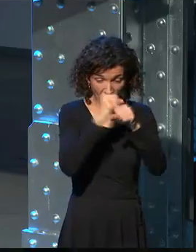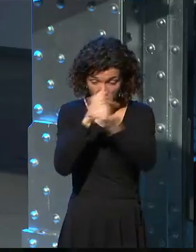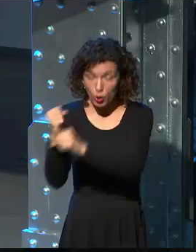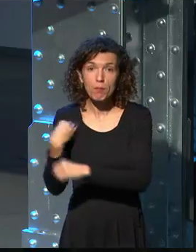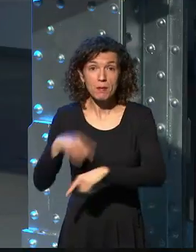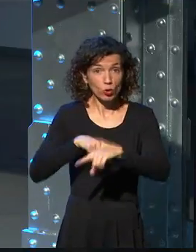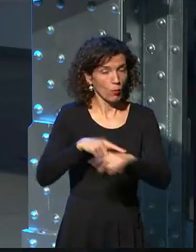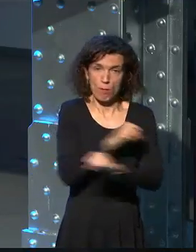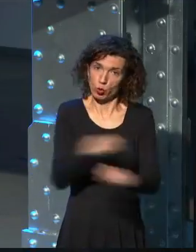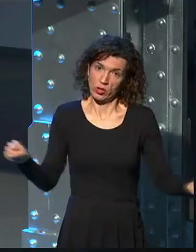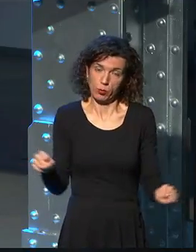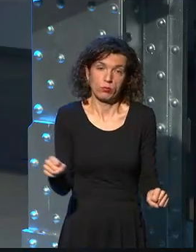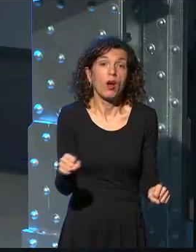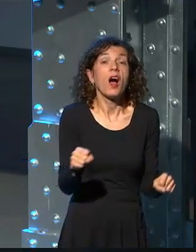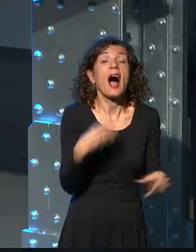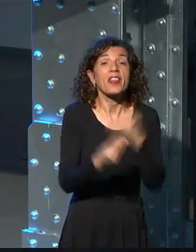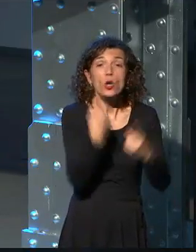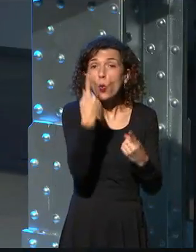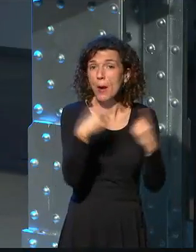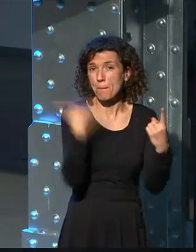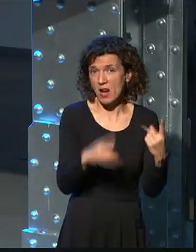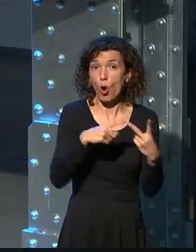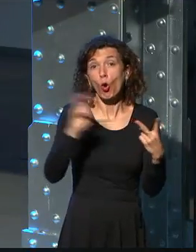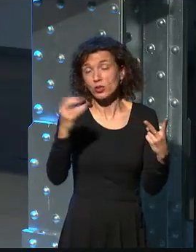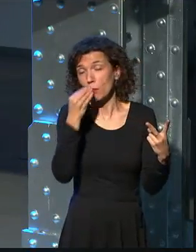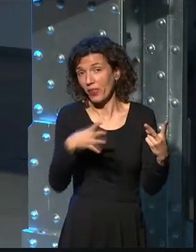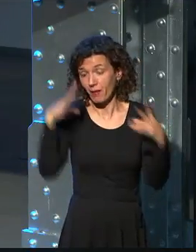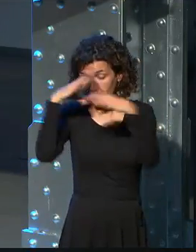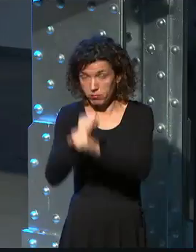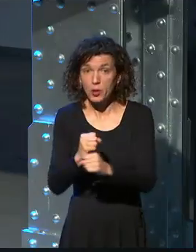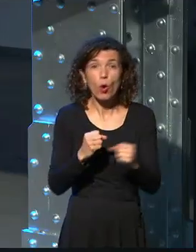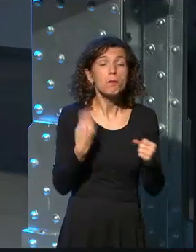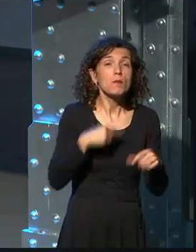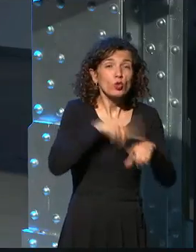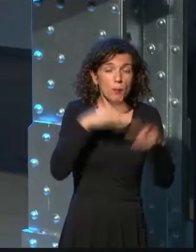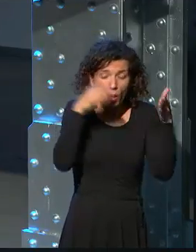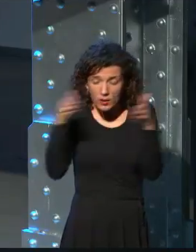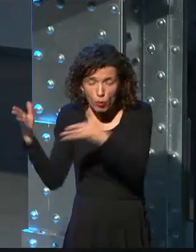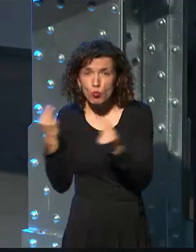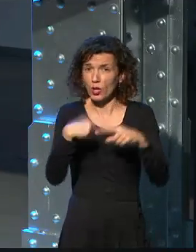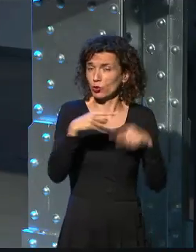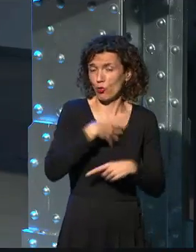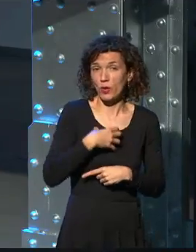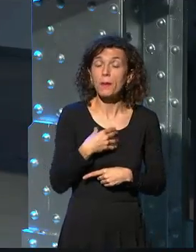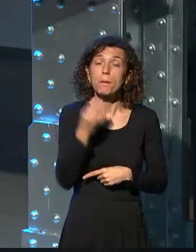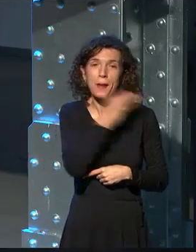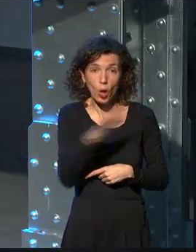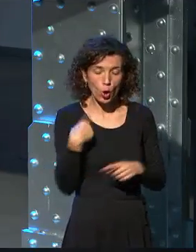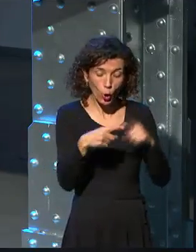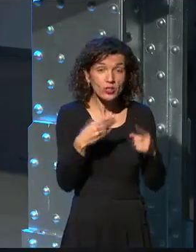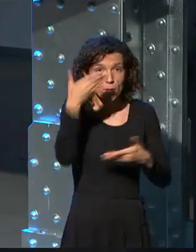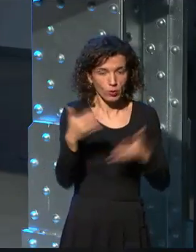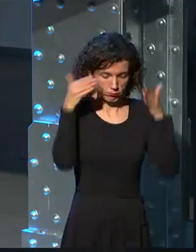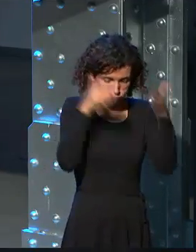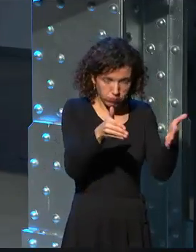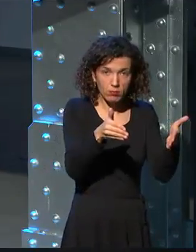hacerlas simultáneamente, haremos por lo menos una de ellas mal. Entonces, es importante prestar atención a las cosas que son más